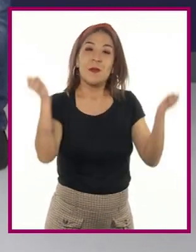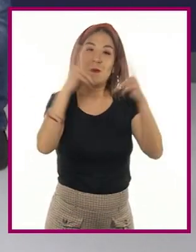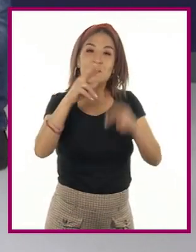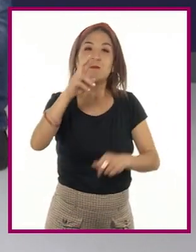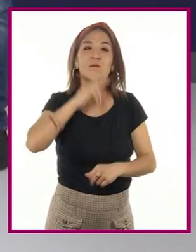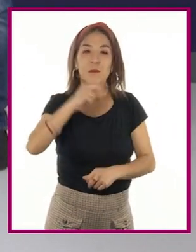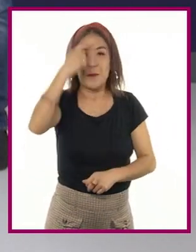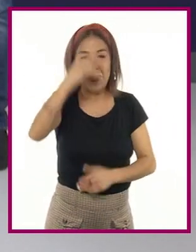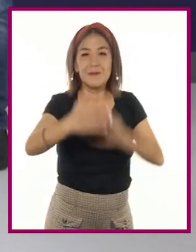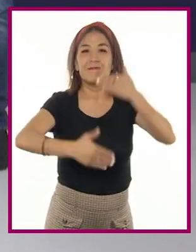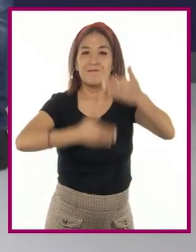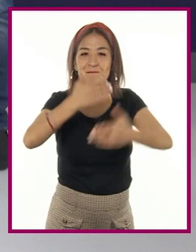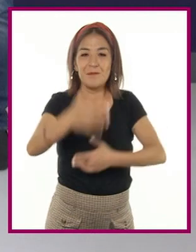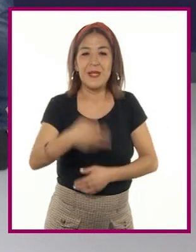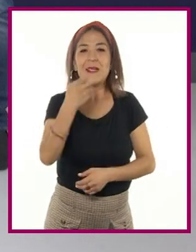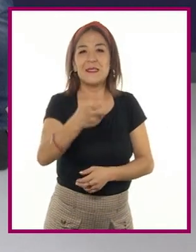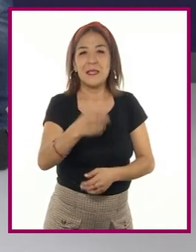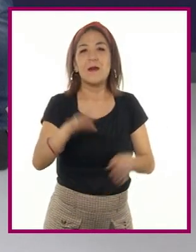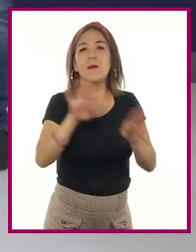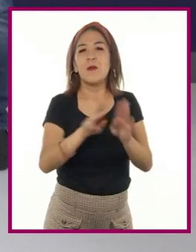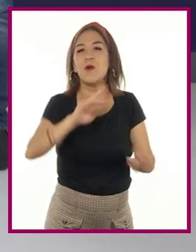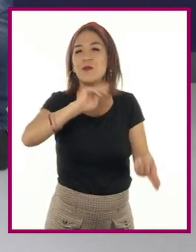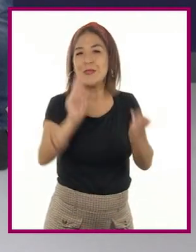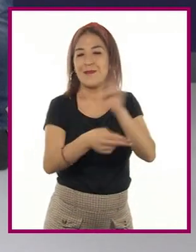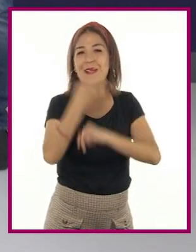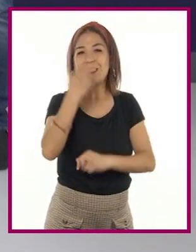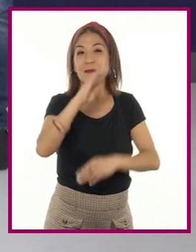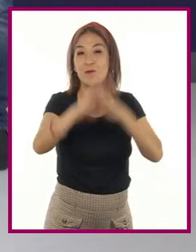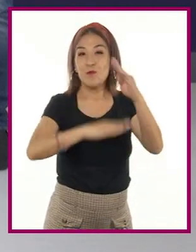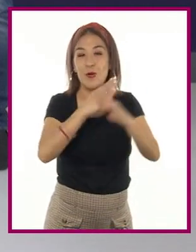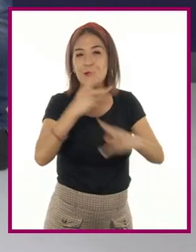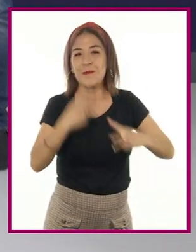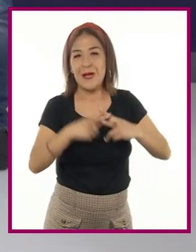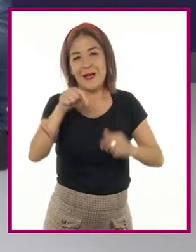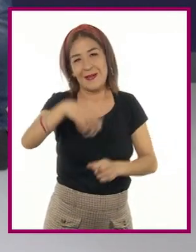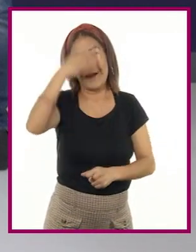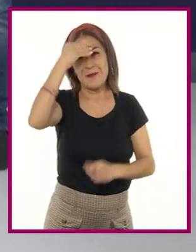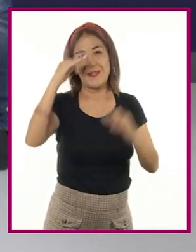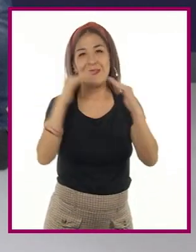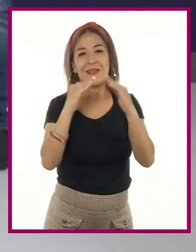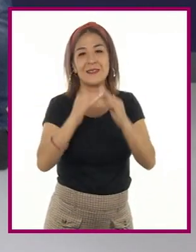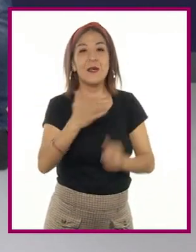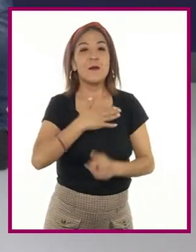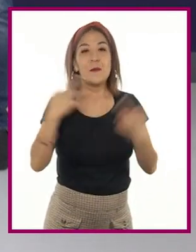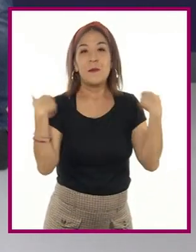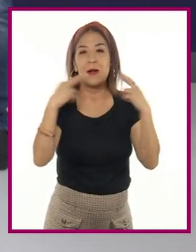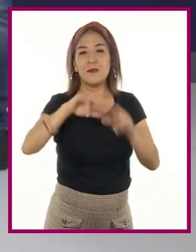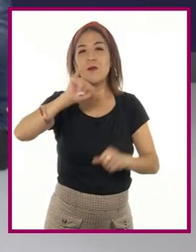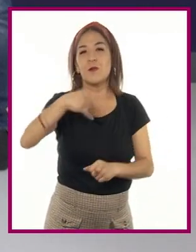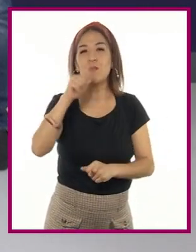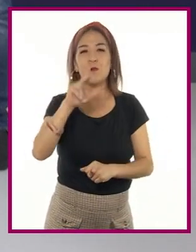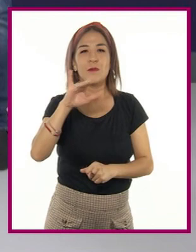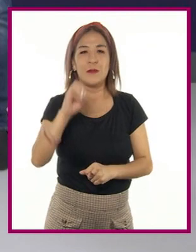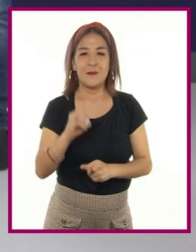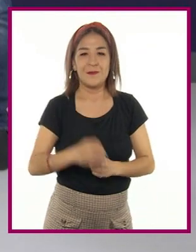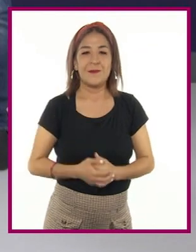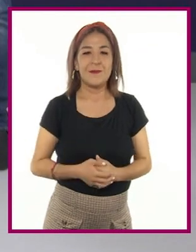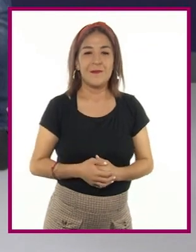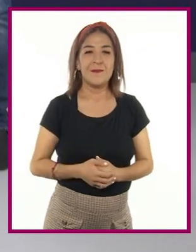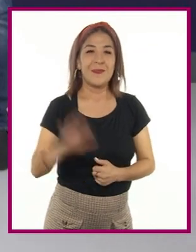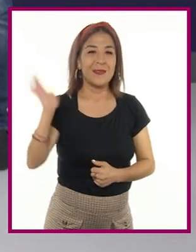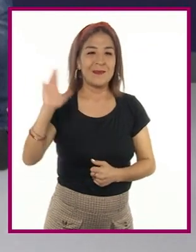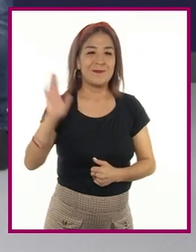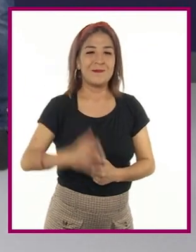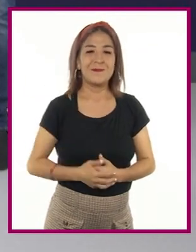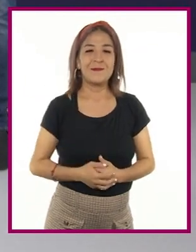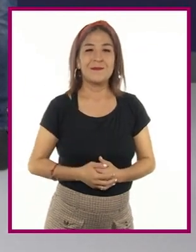para avanzar aún más en el universo de las matemáticas aquí en aprende en casa soy el maestro julio carrillo hasta